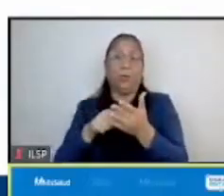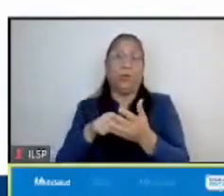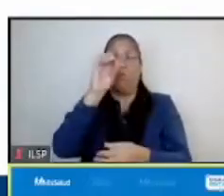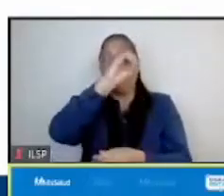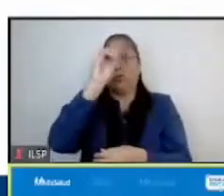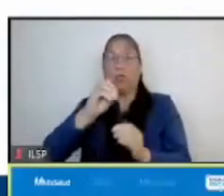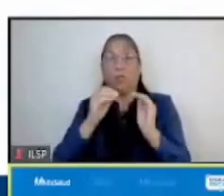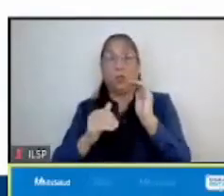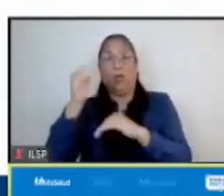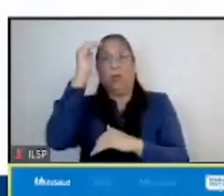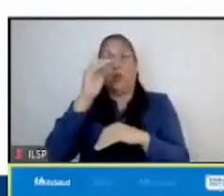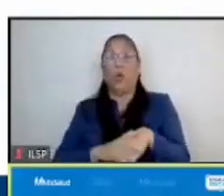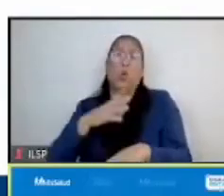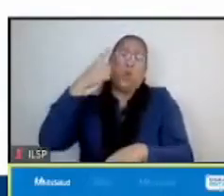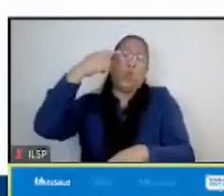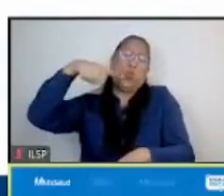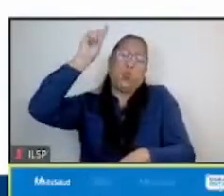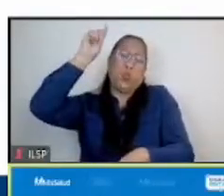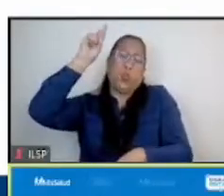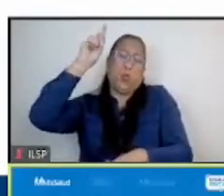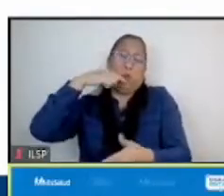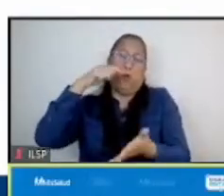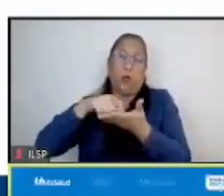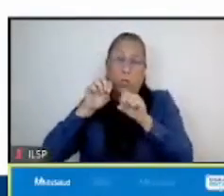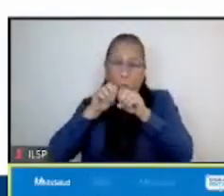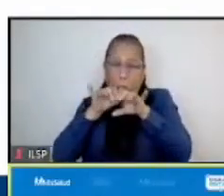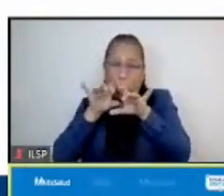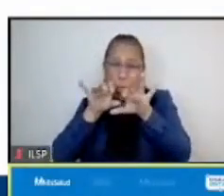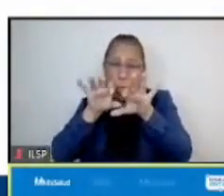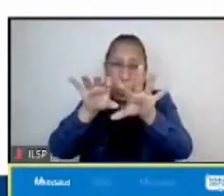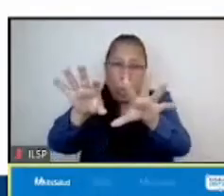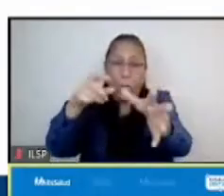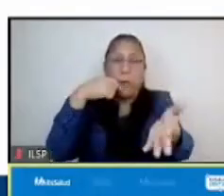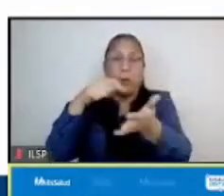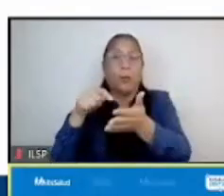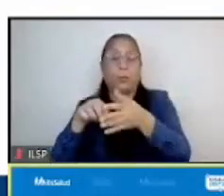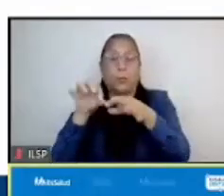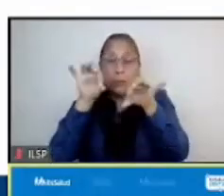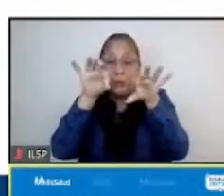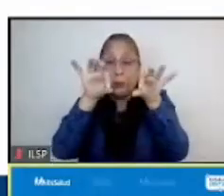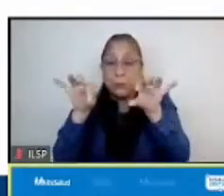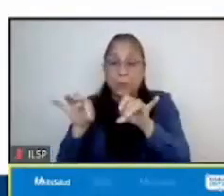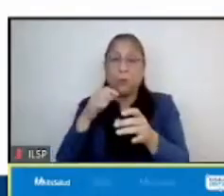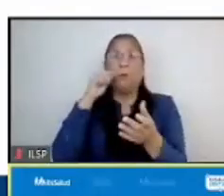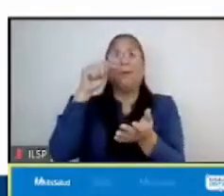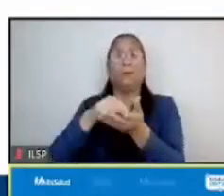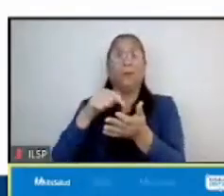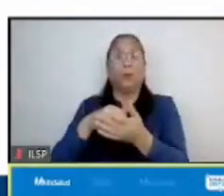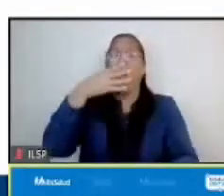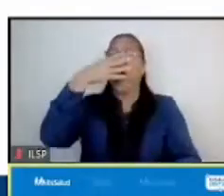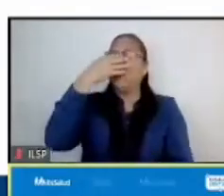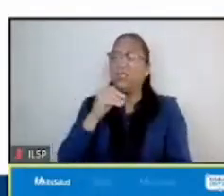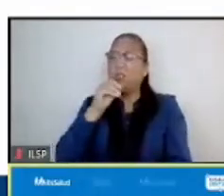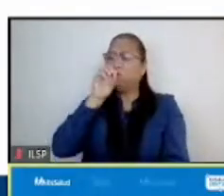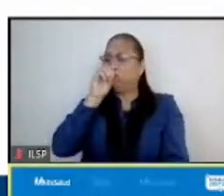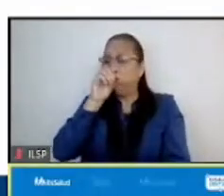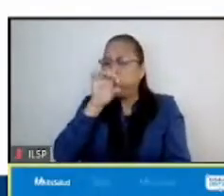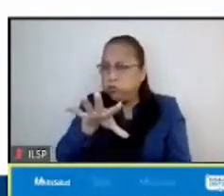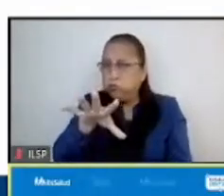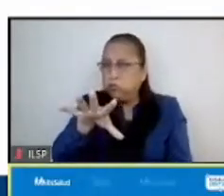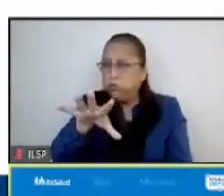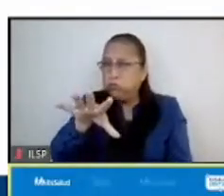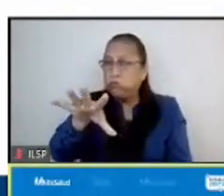hay millones de virus que pueden estar en esas gotitas. Entonces, cuando uno estornuda, libera esa